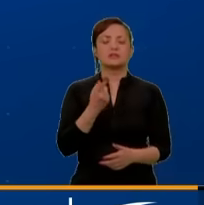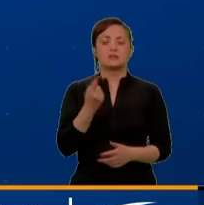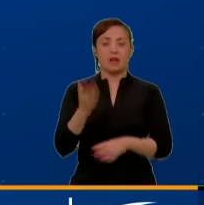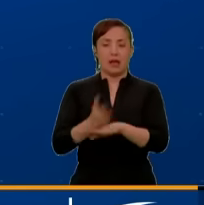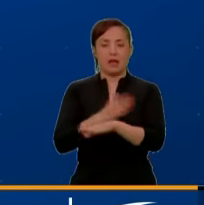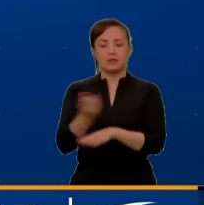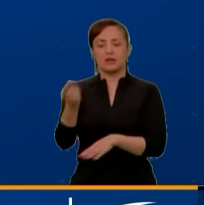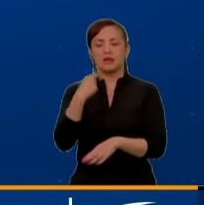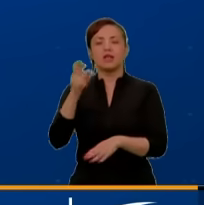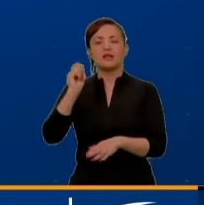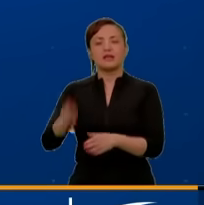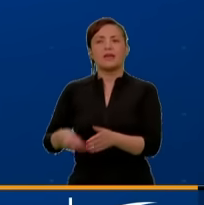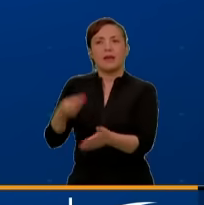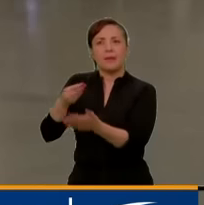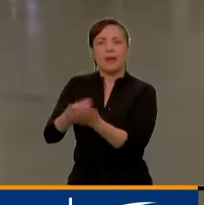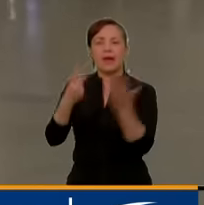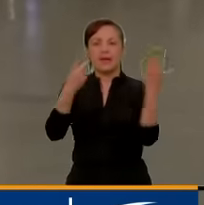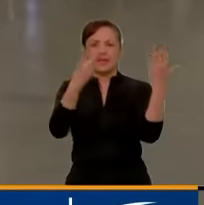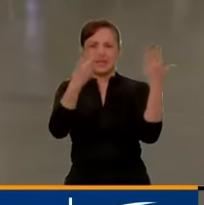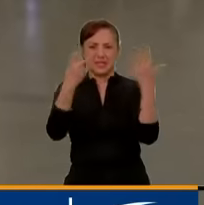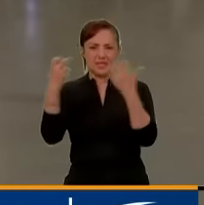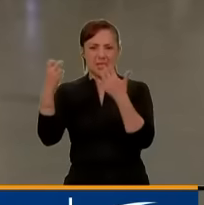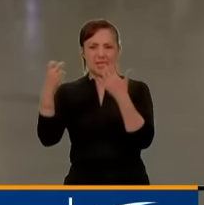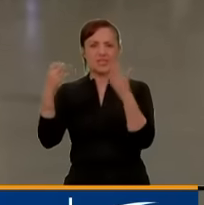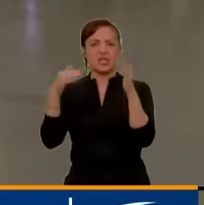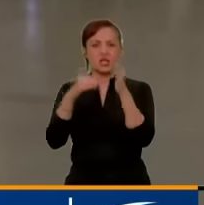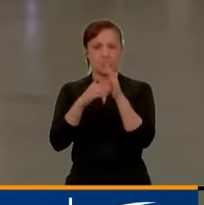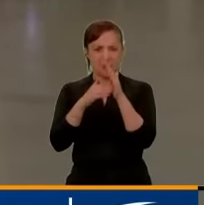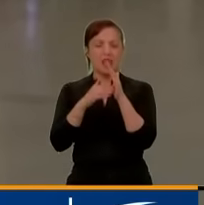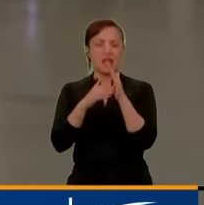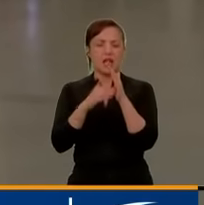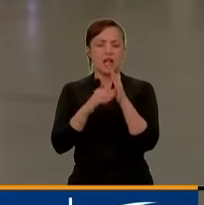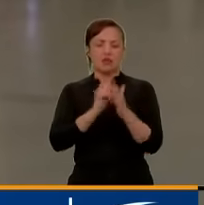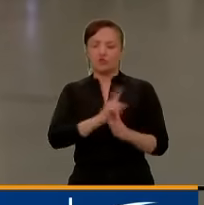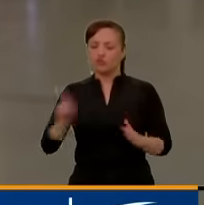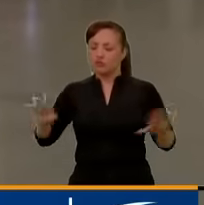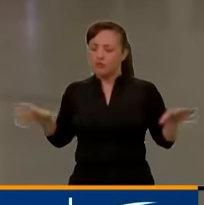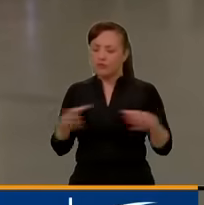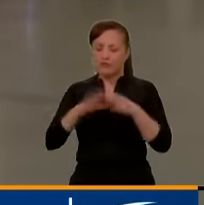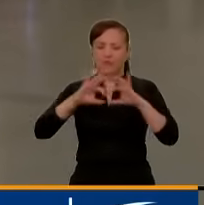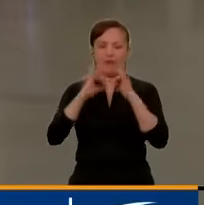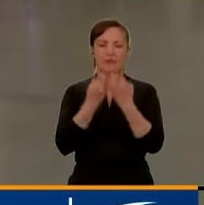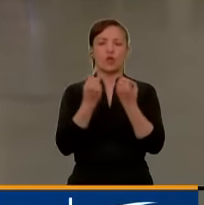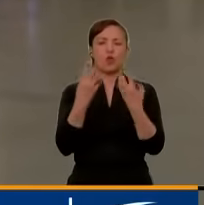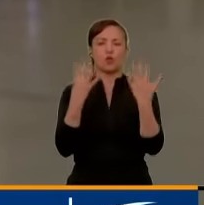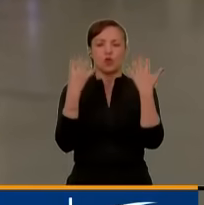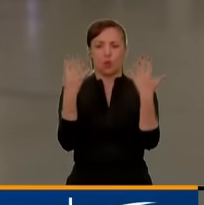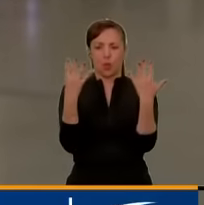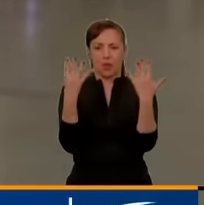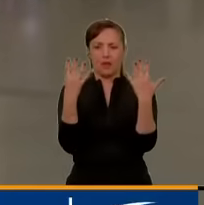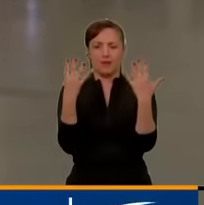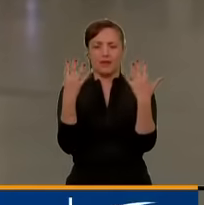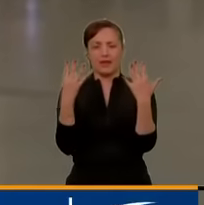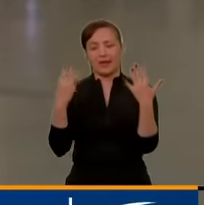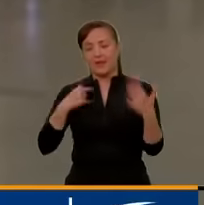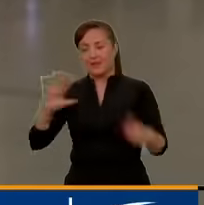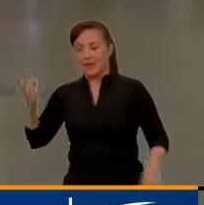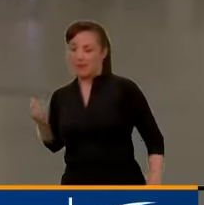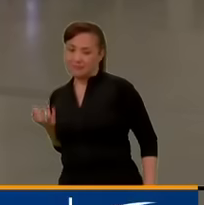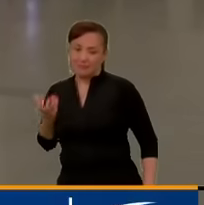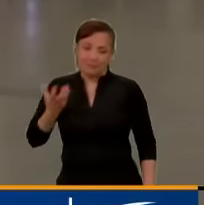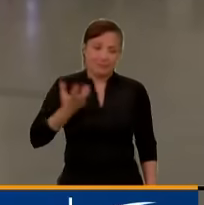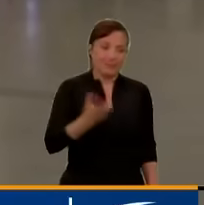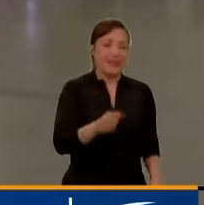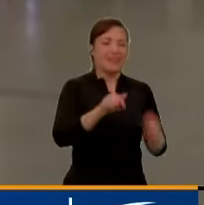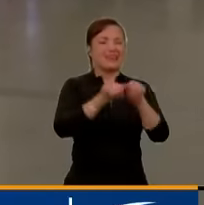consignáramos 700 por los 9 pasajes de mi familia. Y cuando llegamos, digamos, al terminal